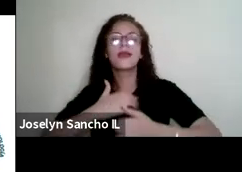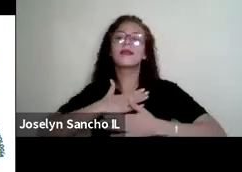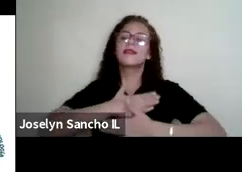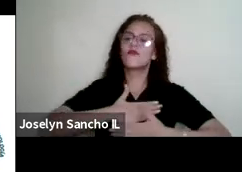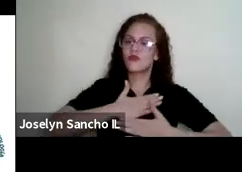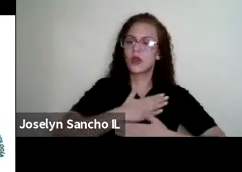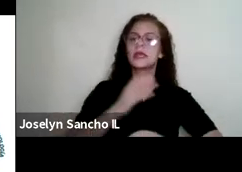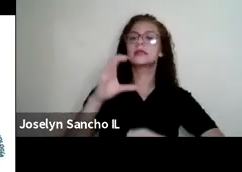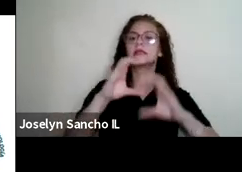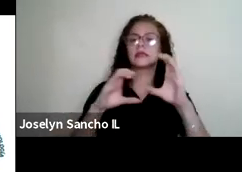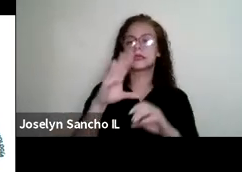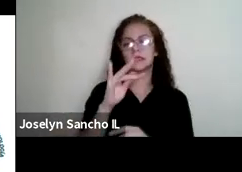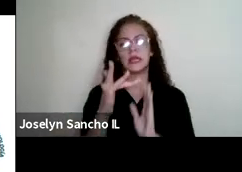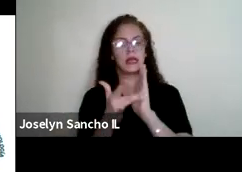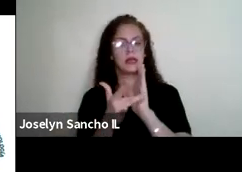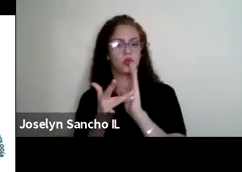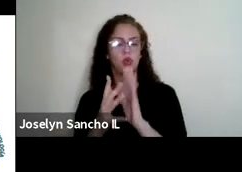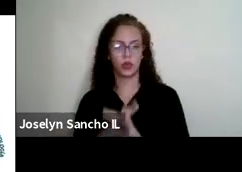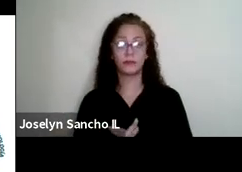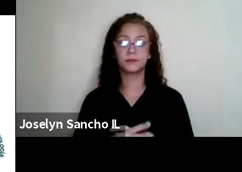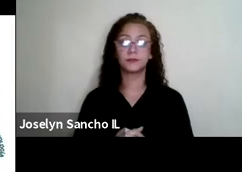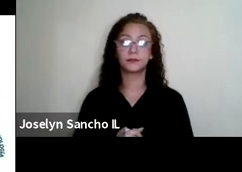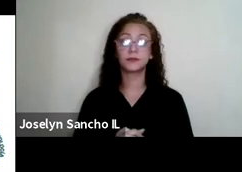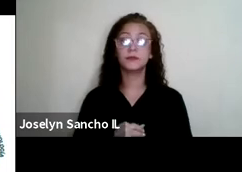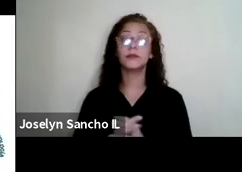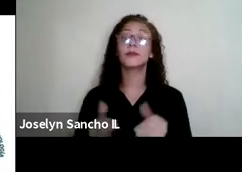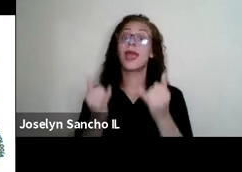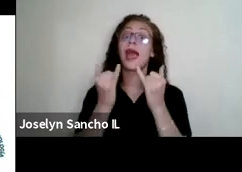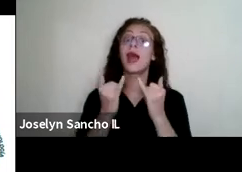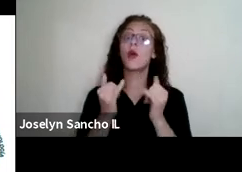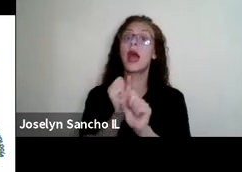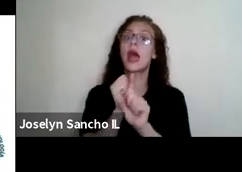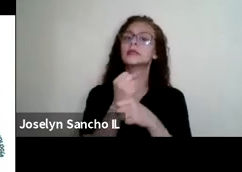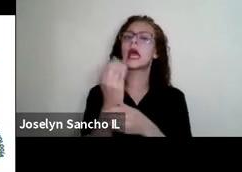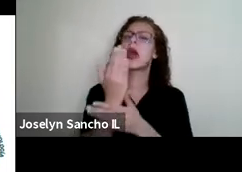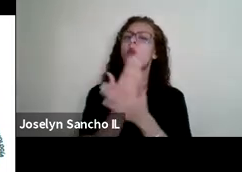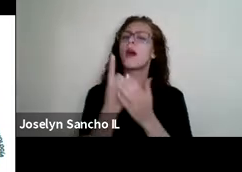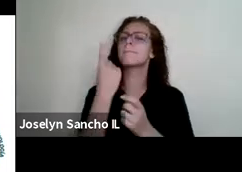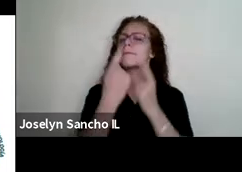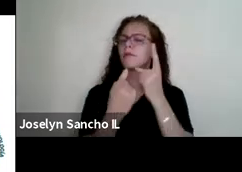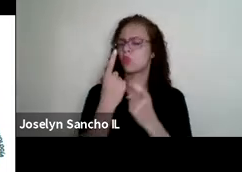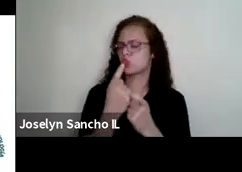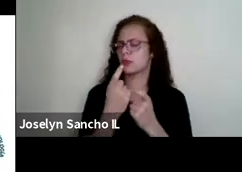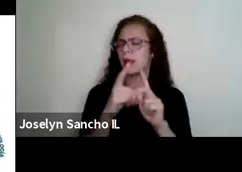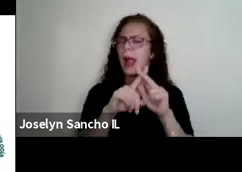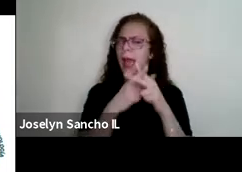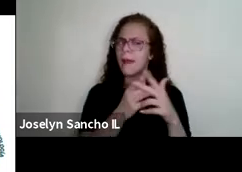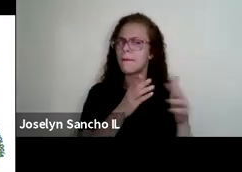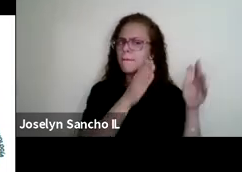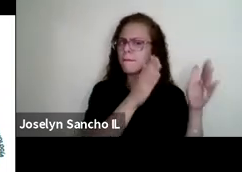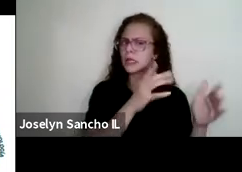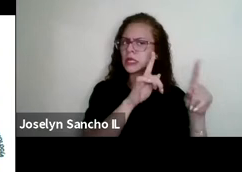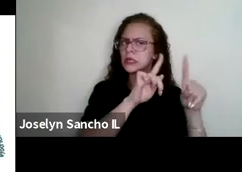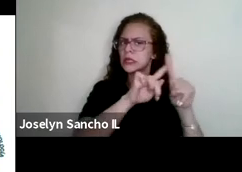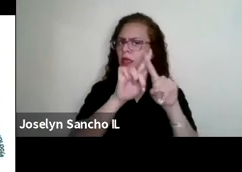la ciencia y la tecnología. Ahora vamos a hacernos algunas preguntas a partir de